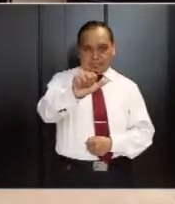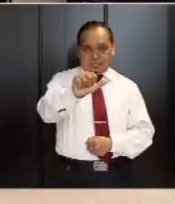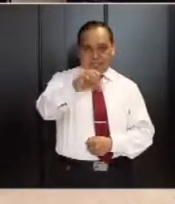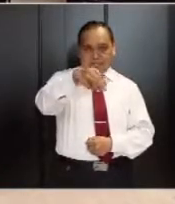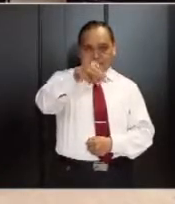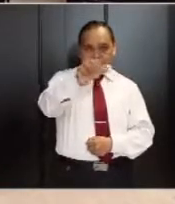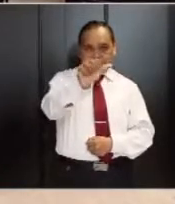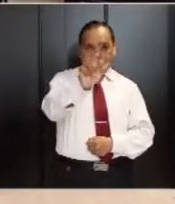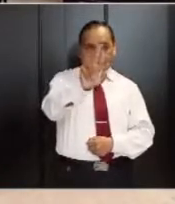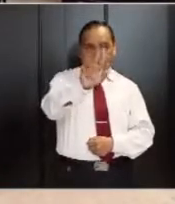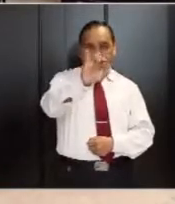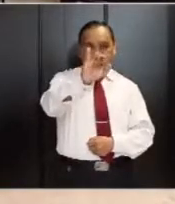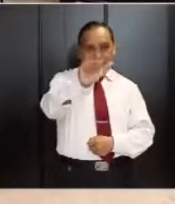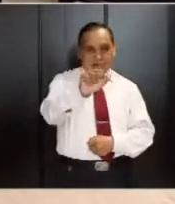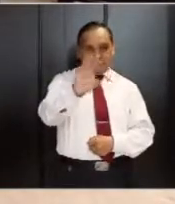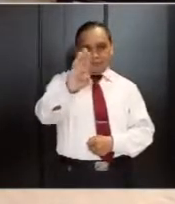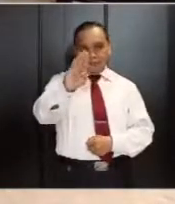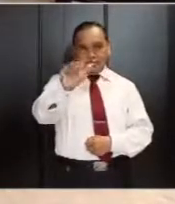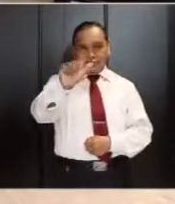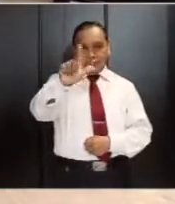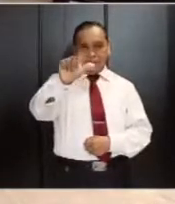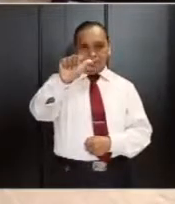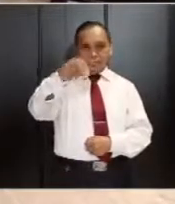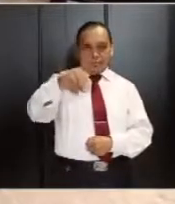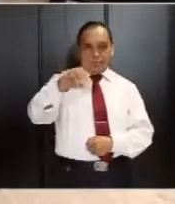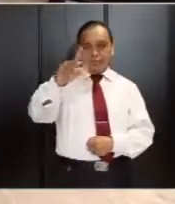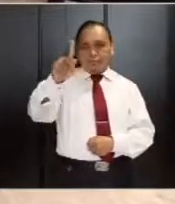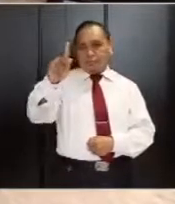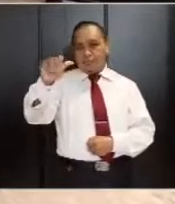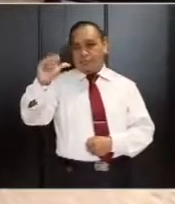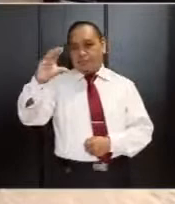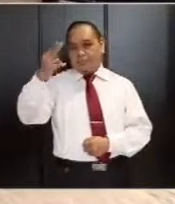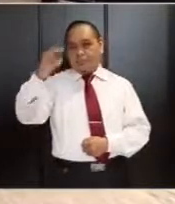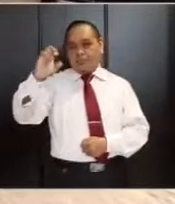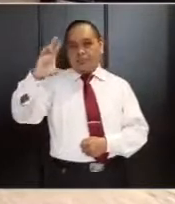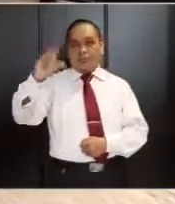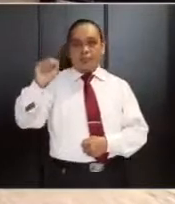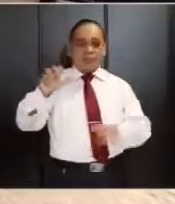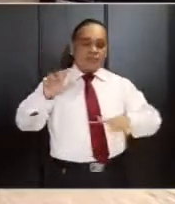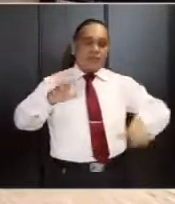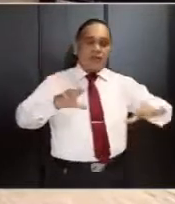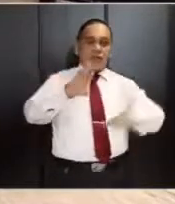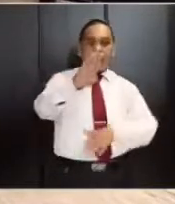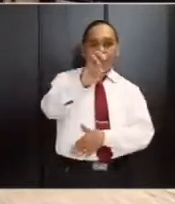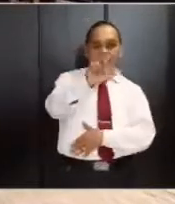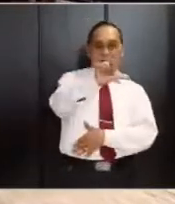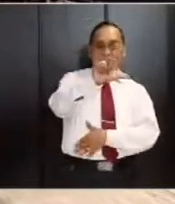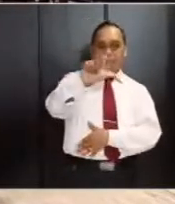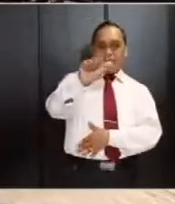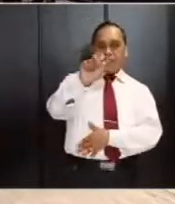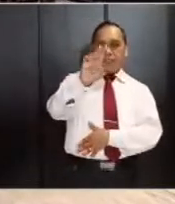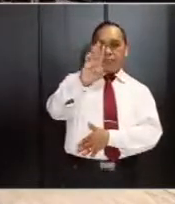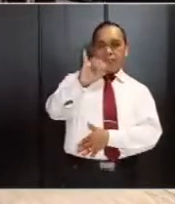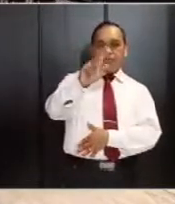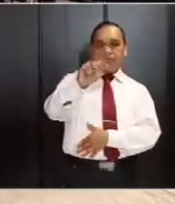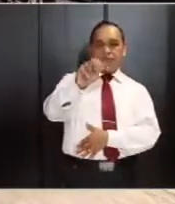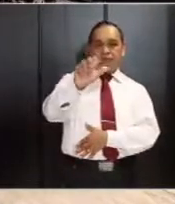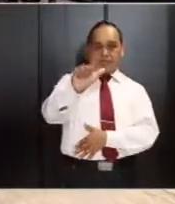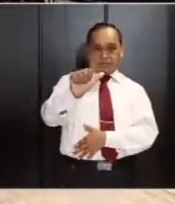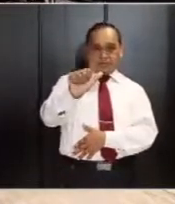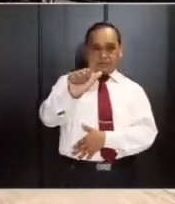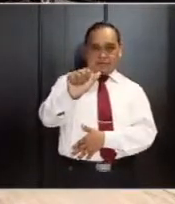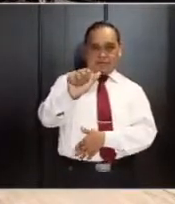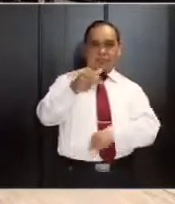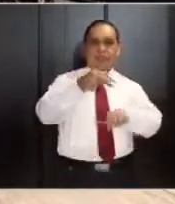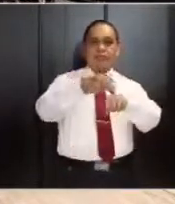Balán Pacheco, de Colonia Bellavista. Órale, ya, entonces, ya, y le vamos a mandar